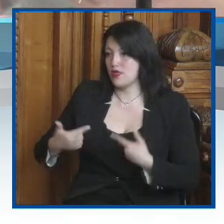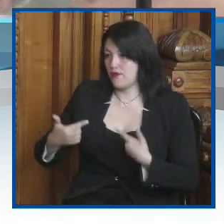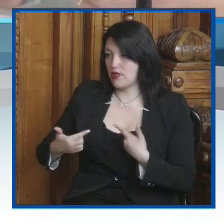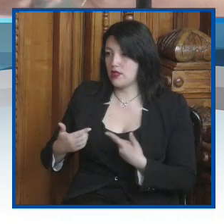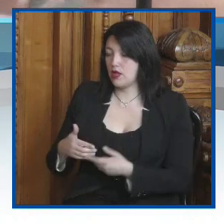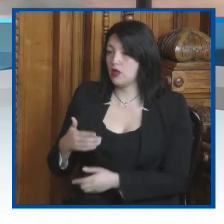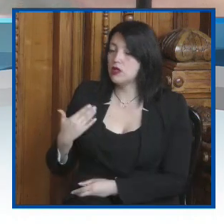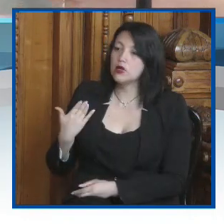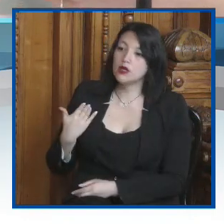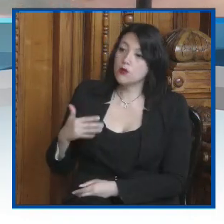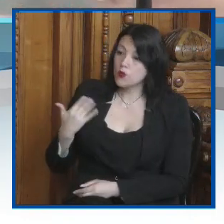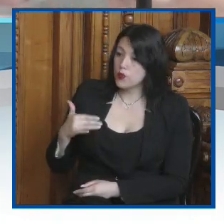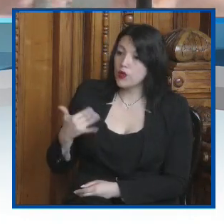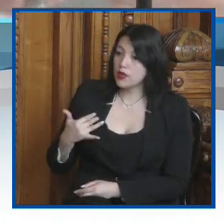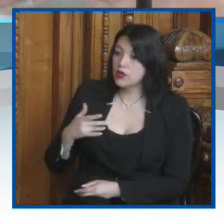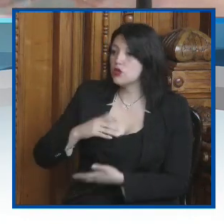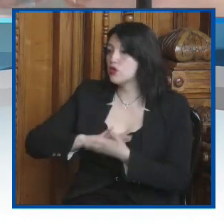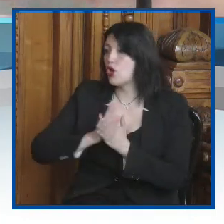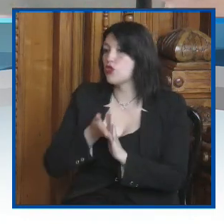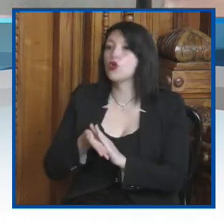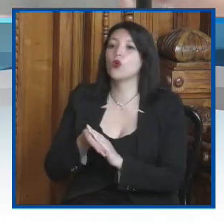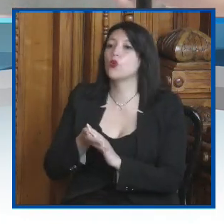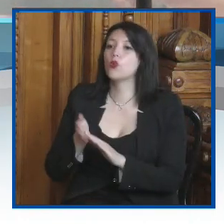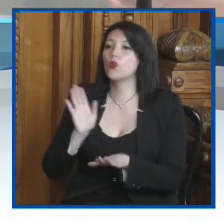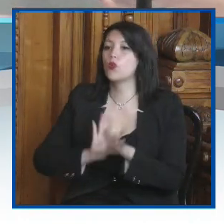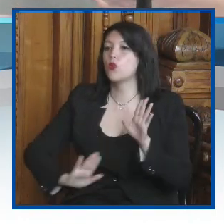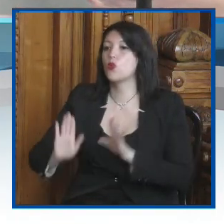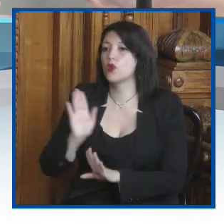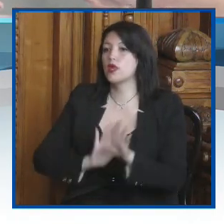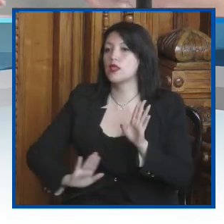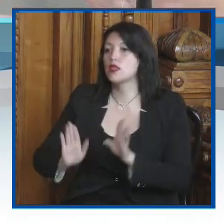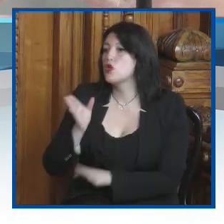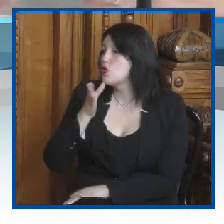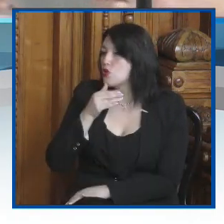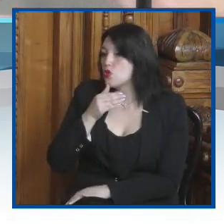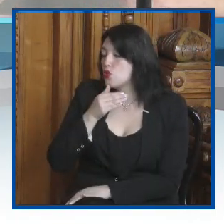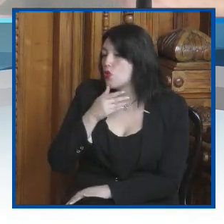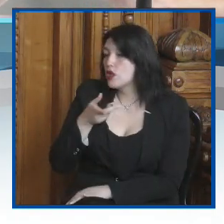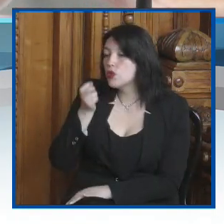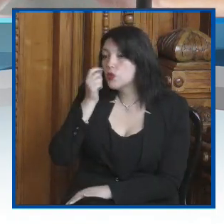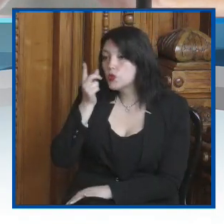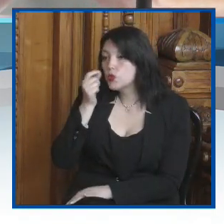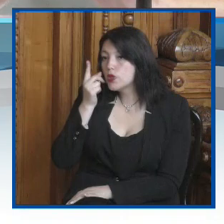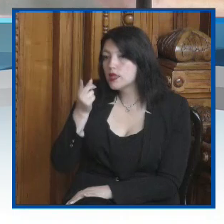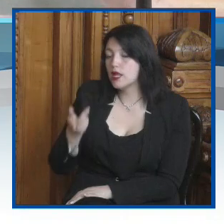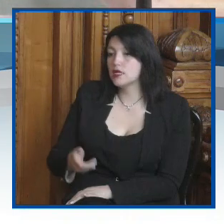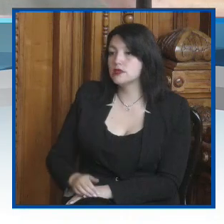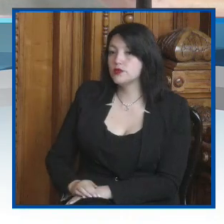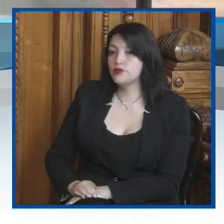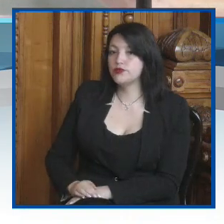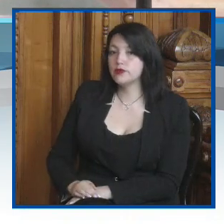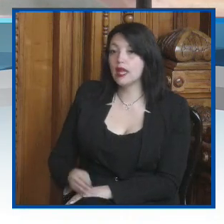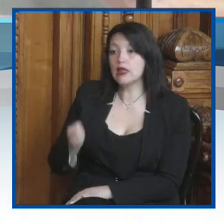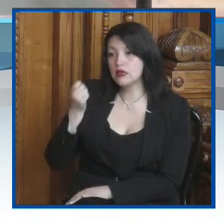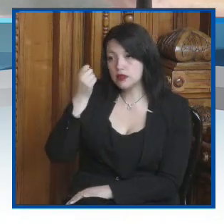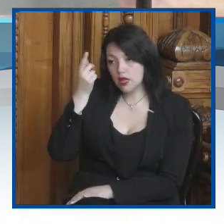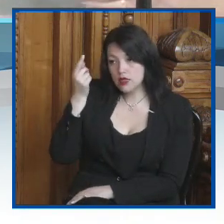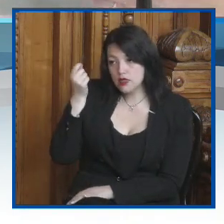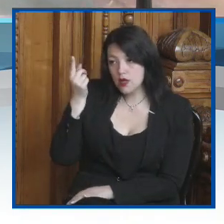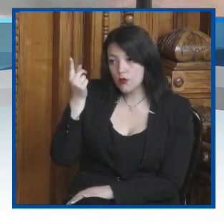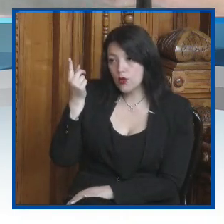datos personales tienen que ser protegidos y qué no. No hay un criterio uniforme, pero sí nosotros entendimos que